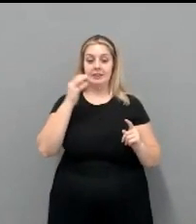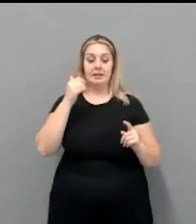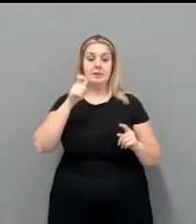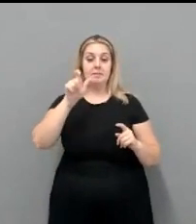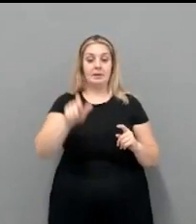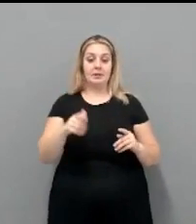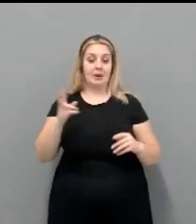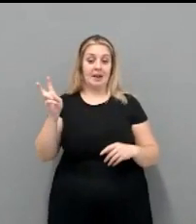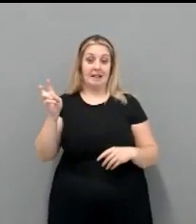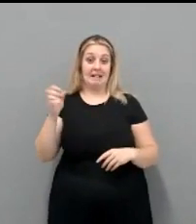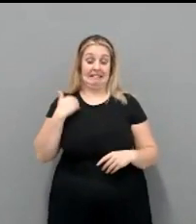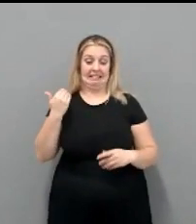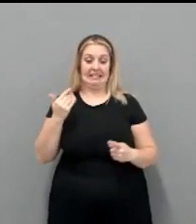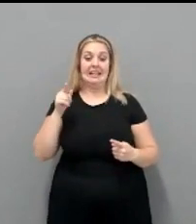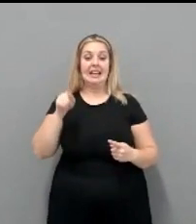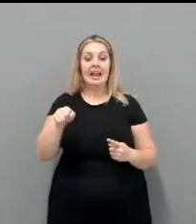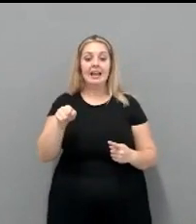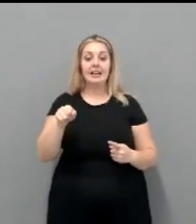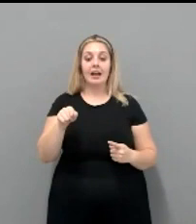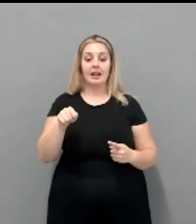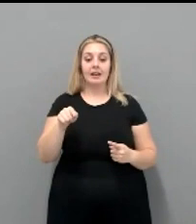no ha podido asistir, es la que...